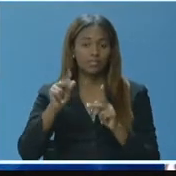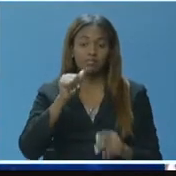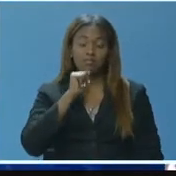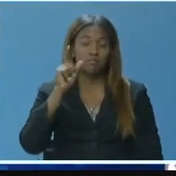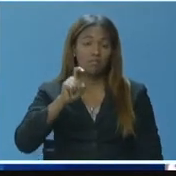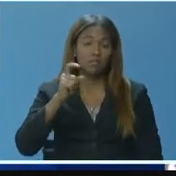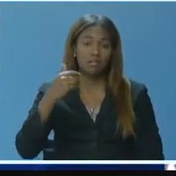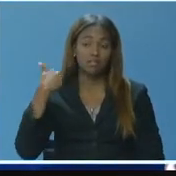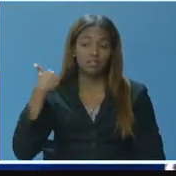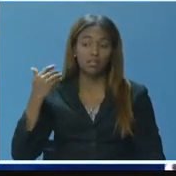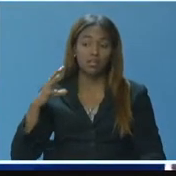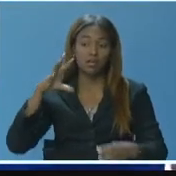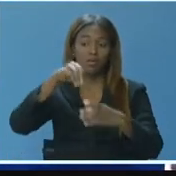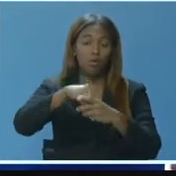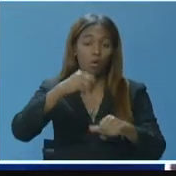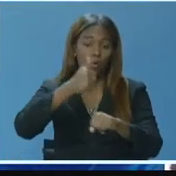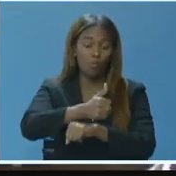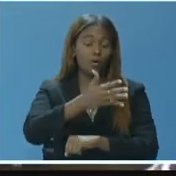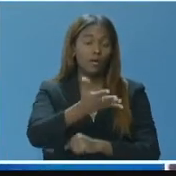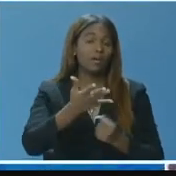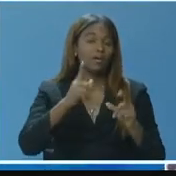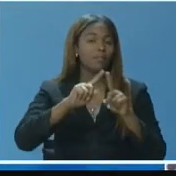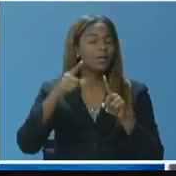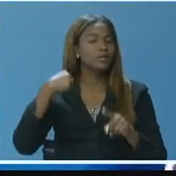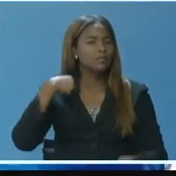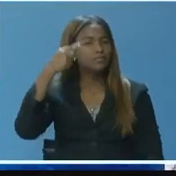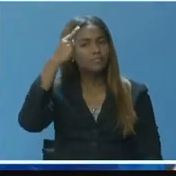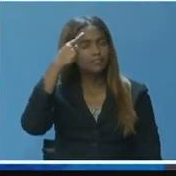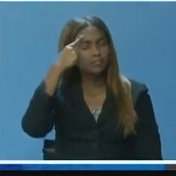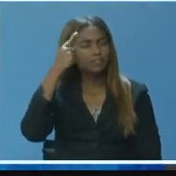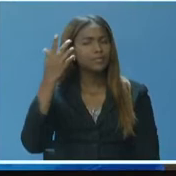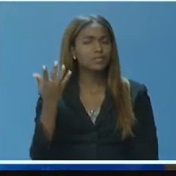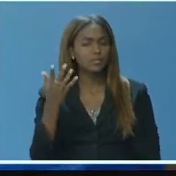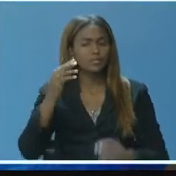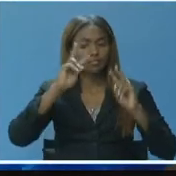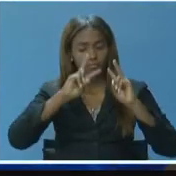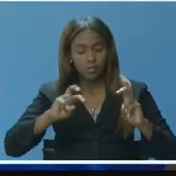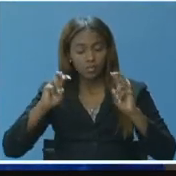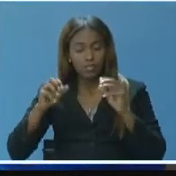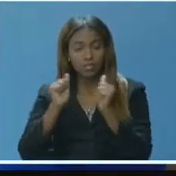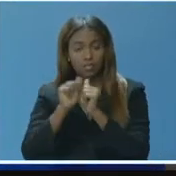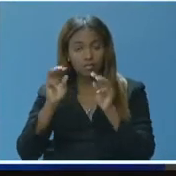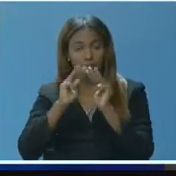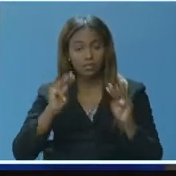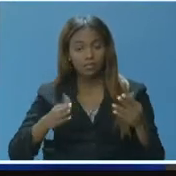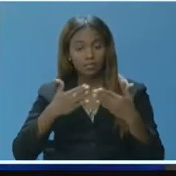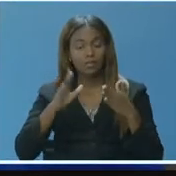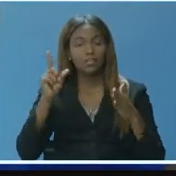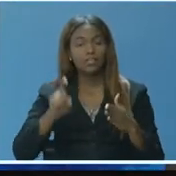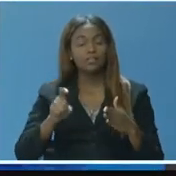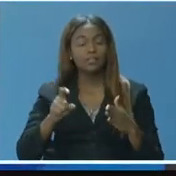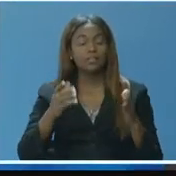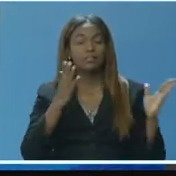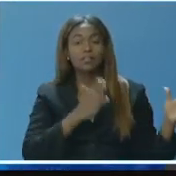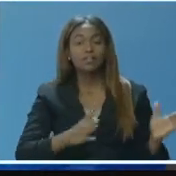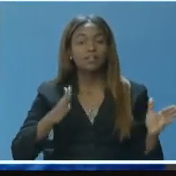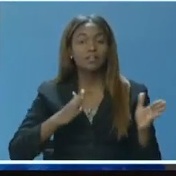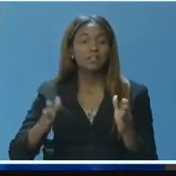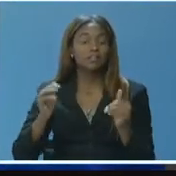están involucradas. Sin embargo, yo pienso que la investigación del Ministerio Público debe